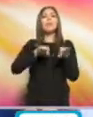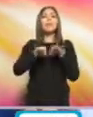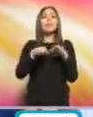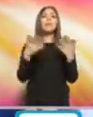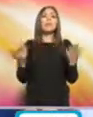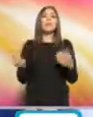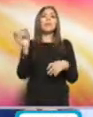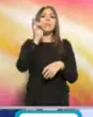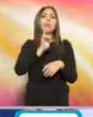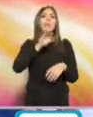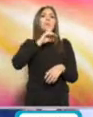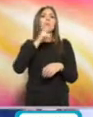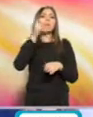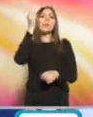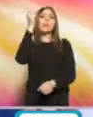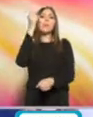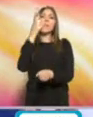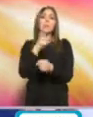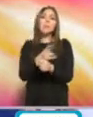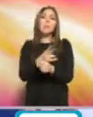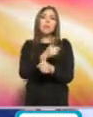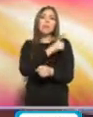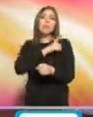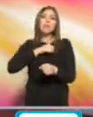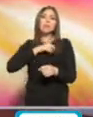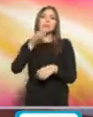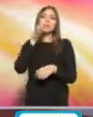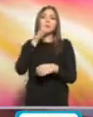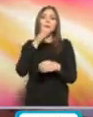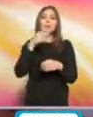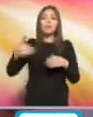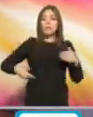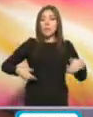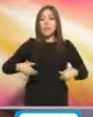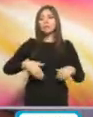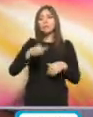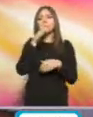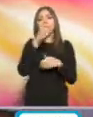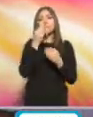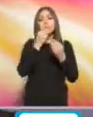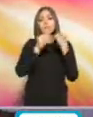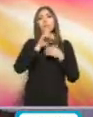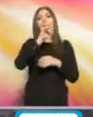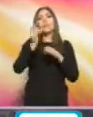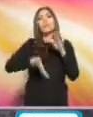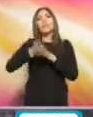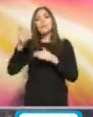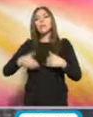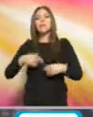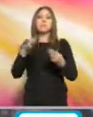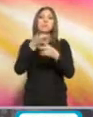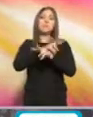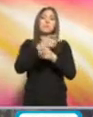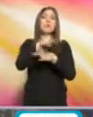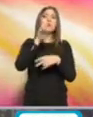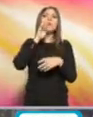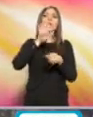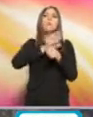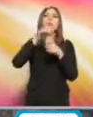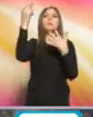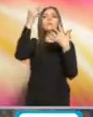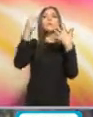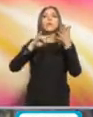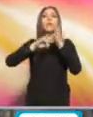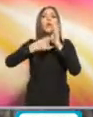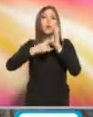merendar temprano, ¿no? Entonces, antes del teatro se hace una merienda y después se va al teatro. Ya checará esto. usted o revisará usted los horarios disponibles